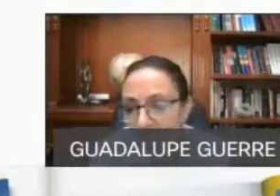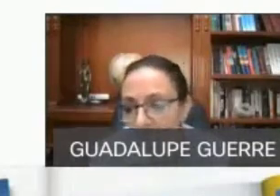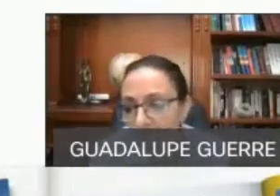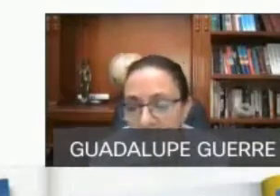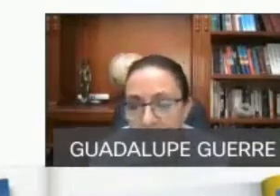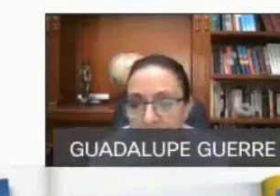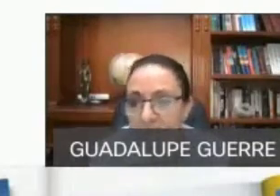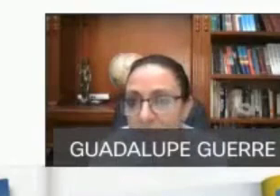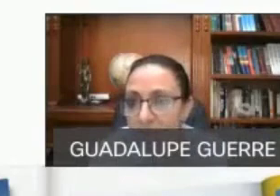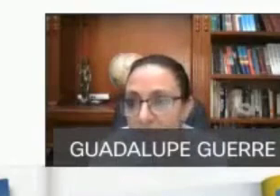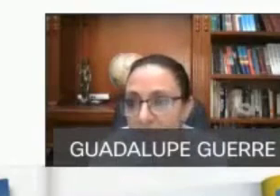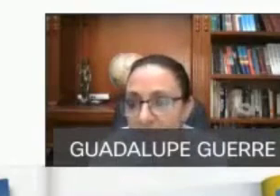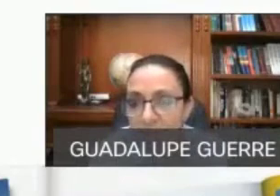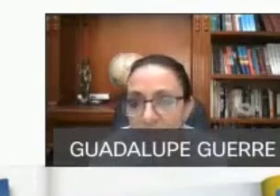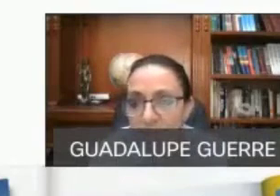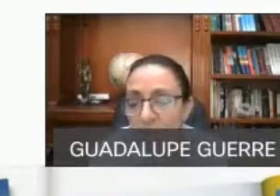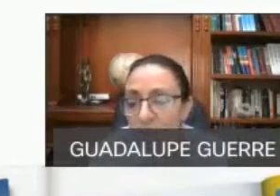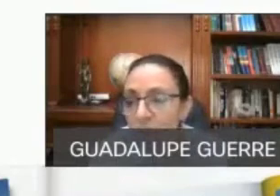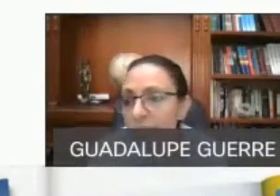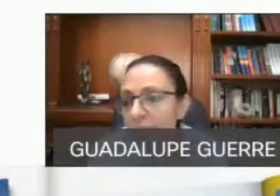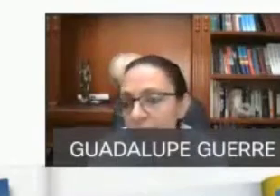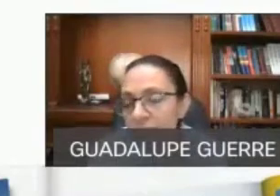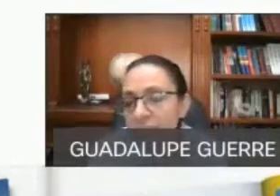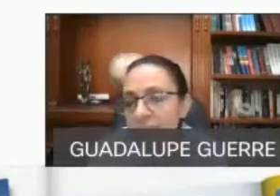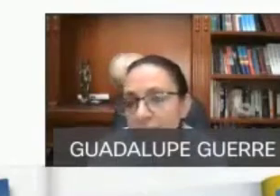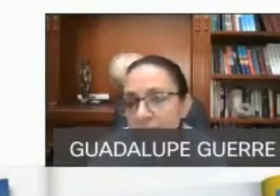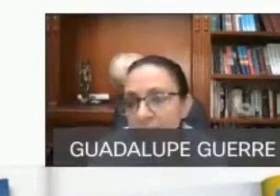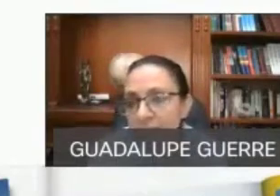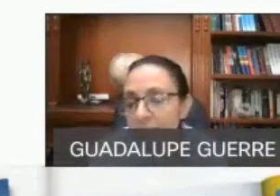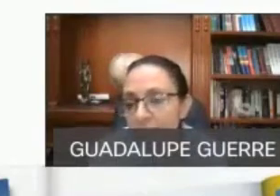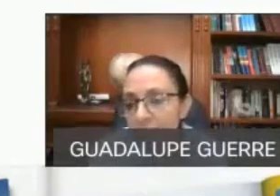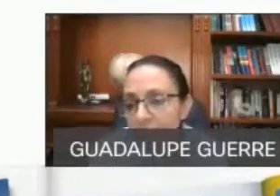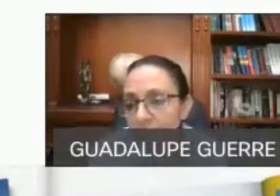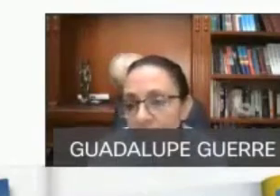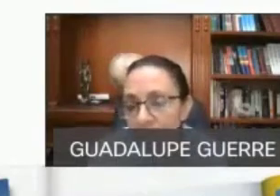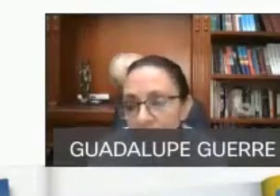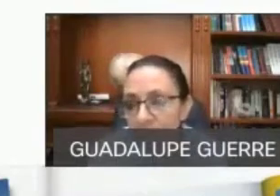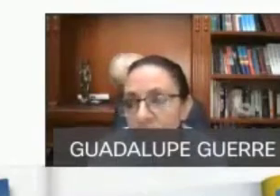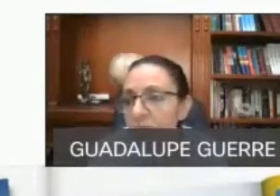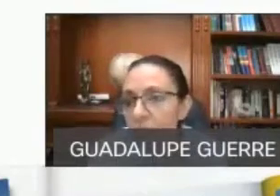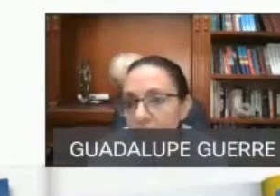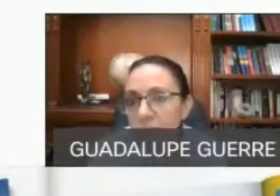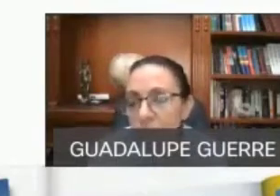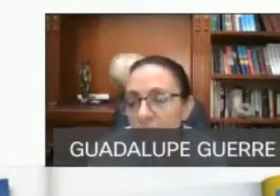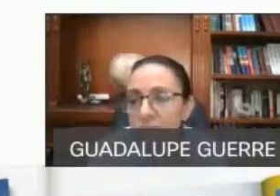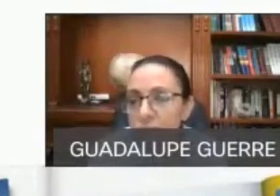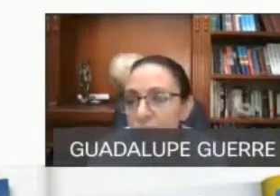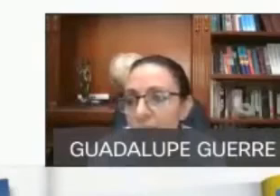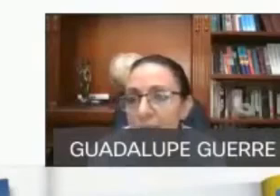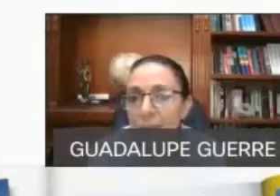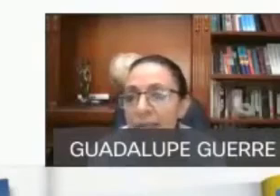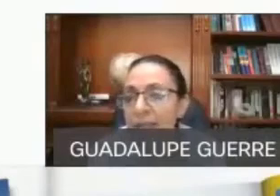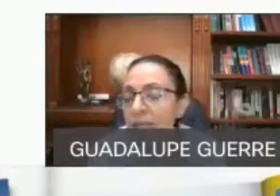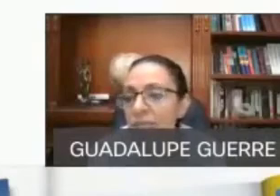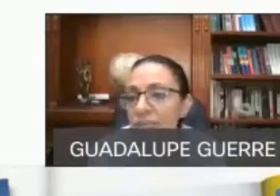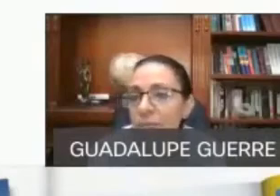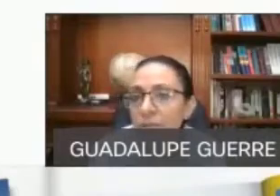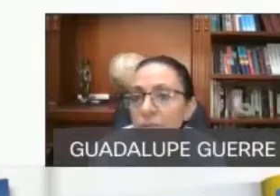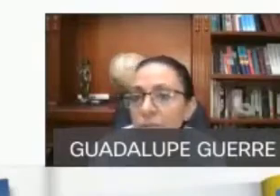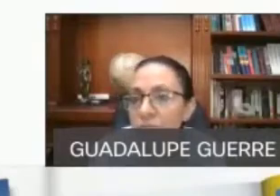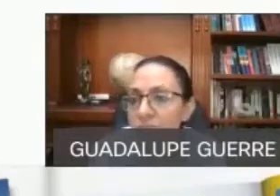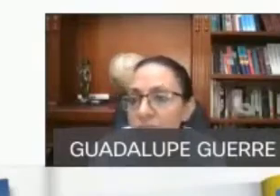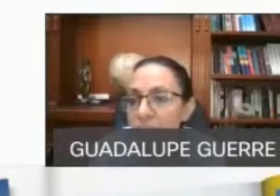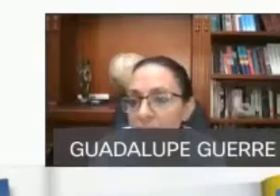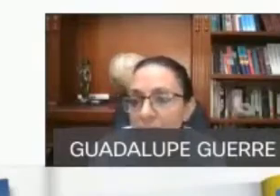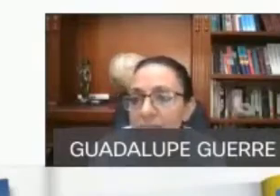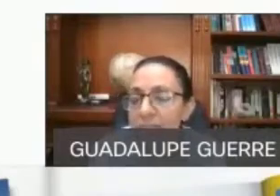diferente la respuesta de los maestros. Una de las cosas que más ha impactado a los niños, también a los maestros, bueno, que nos ha